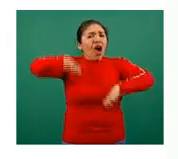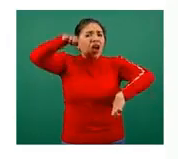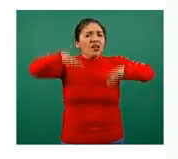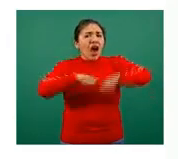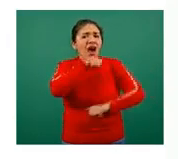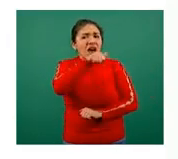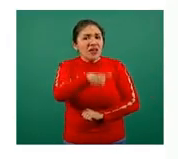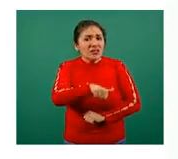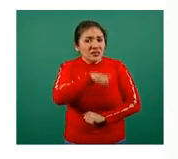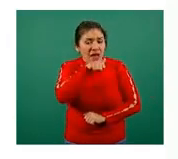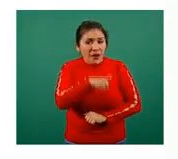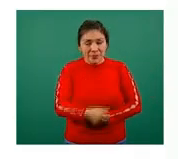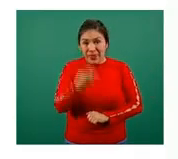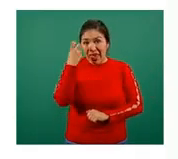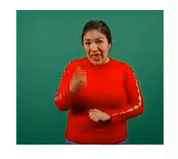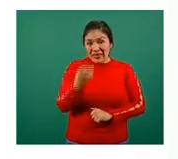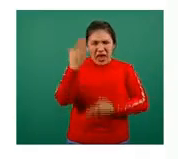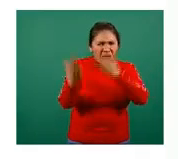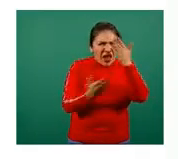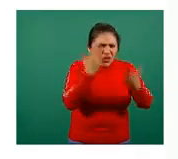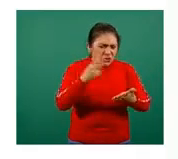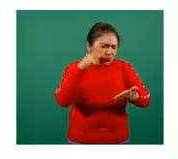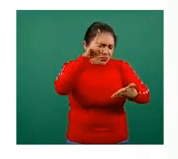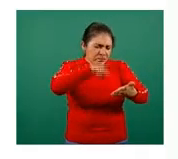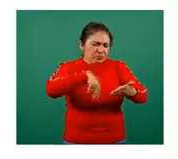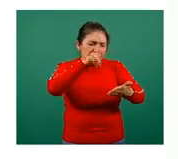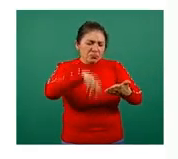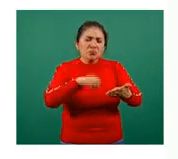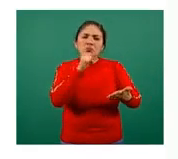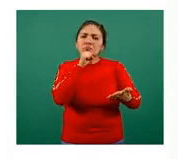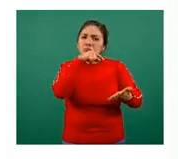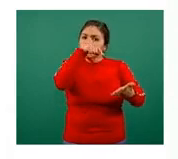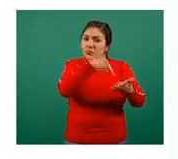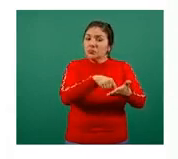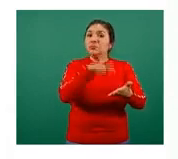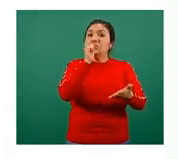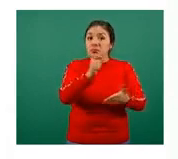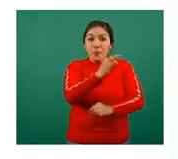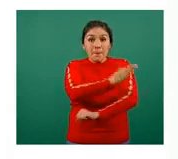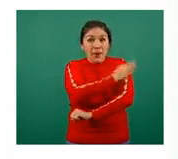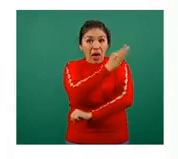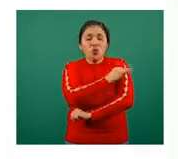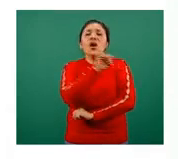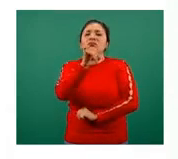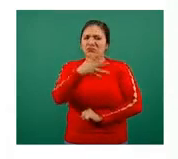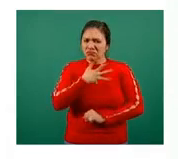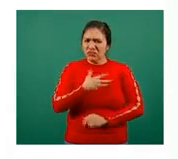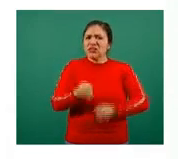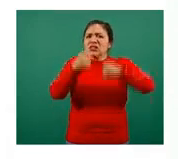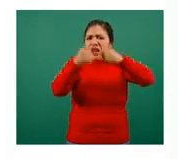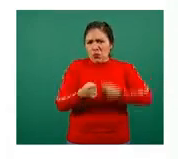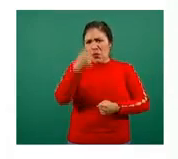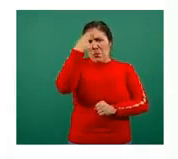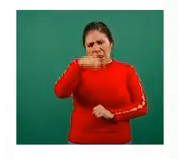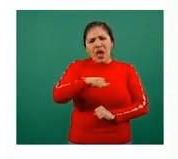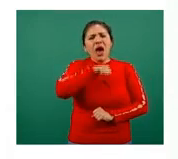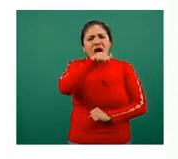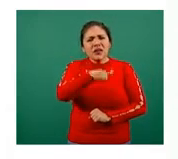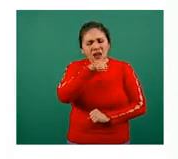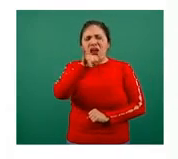los datos de estos estudios indican que la vacuna es segura para este grupo de